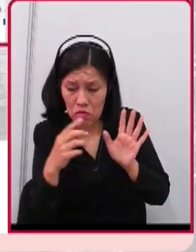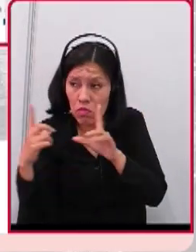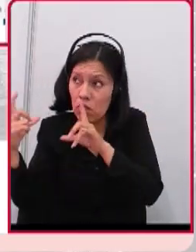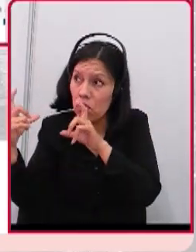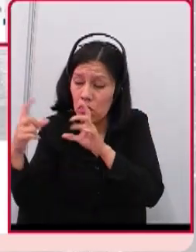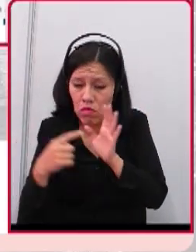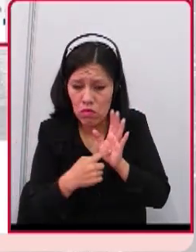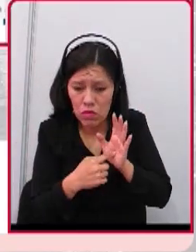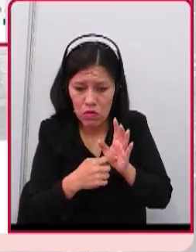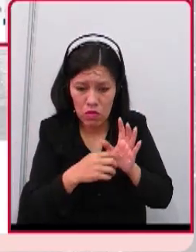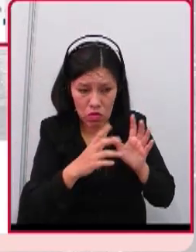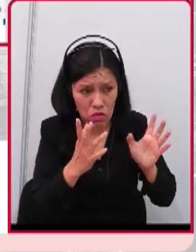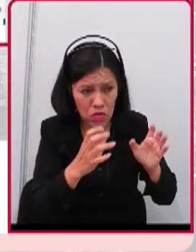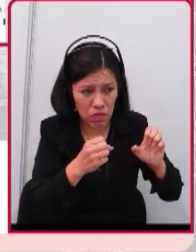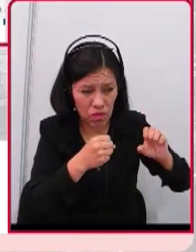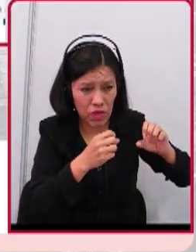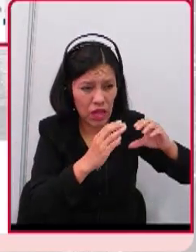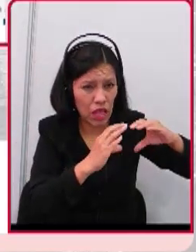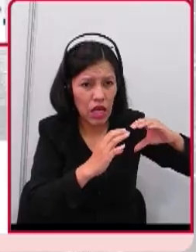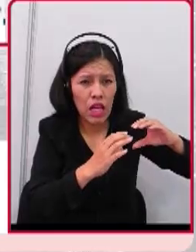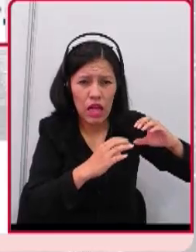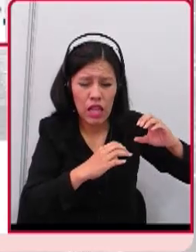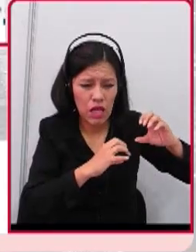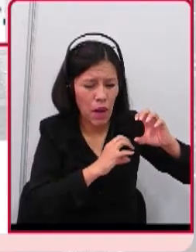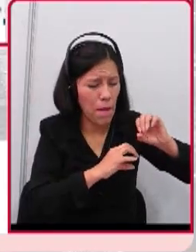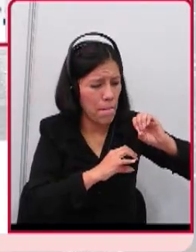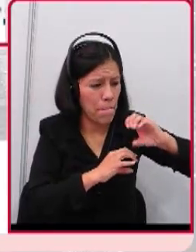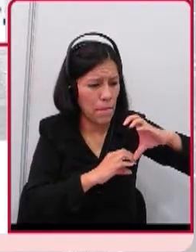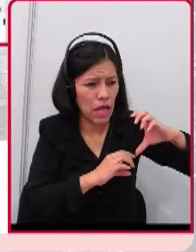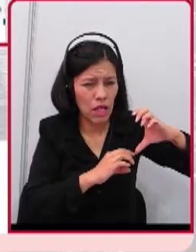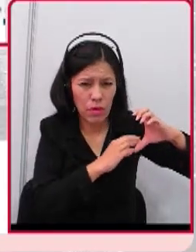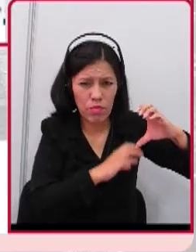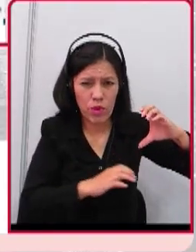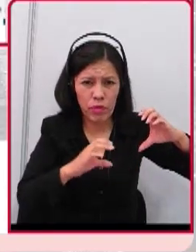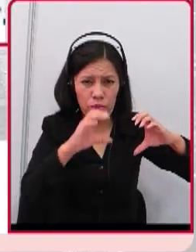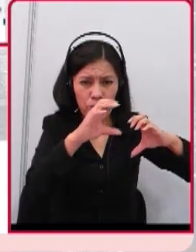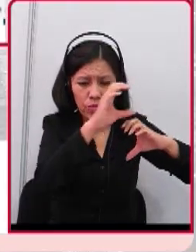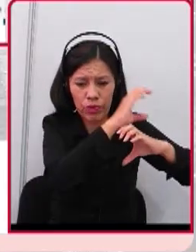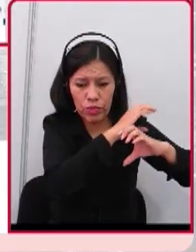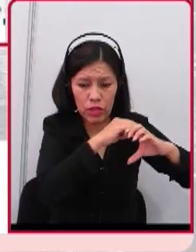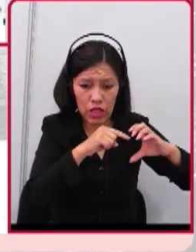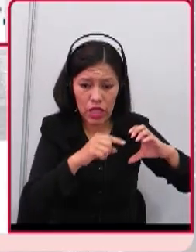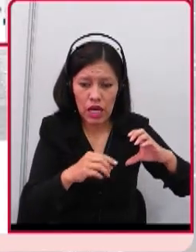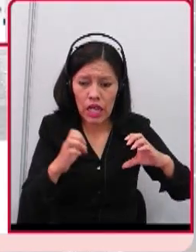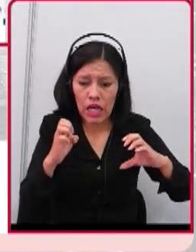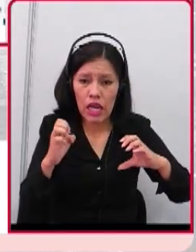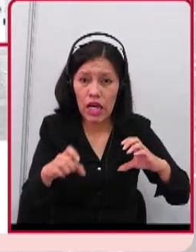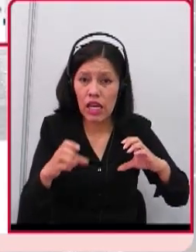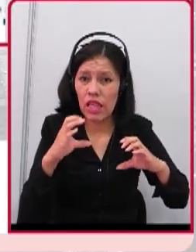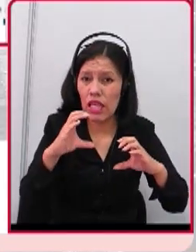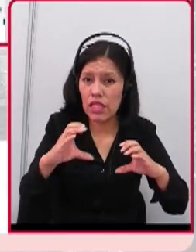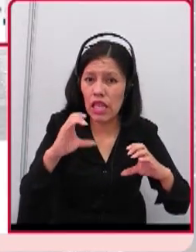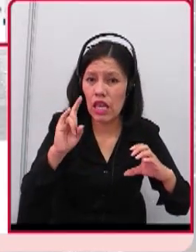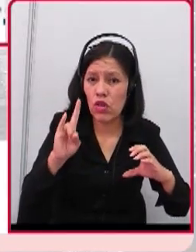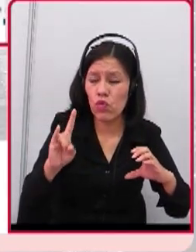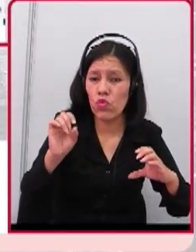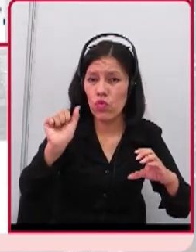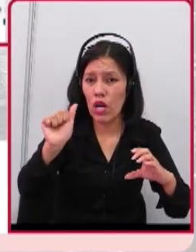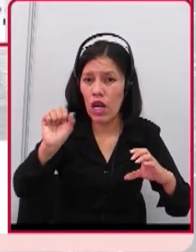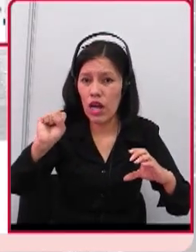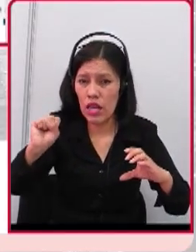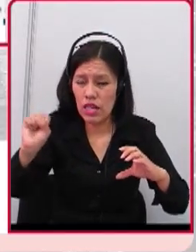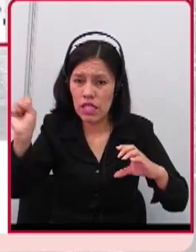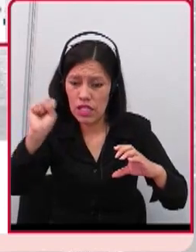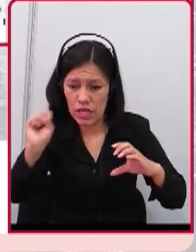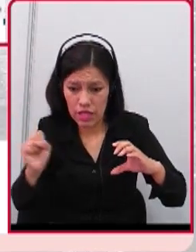los polígonos de color rojo son minerales de enargita pirita que están emplazados dentro de los conglomerados. Y